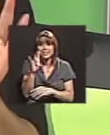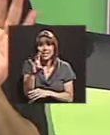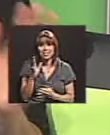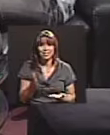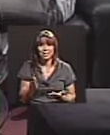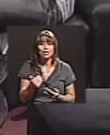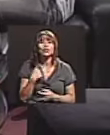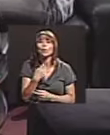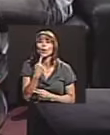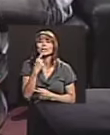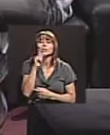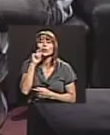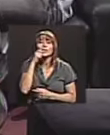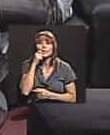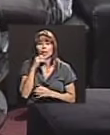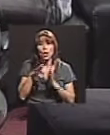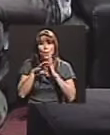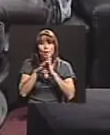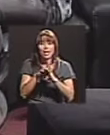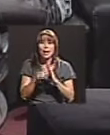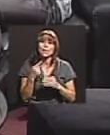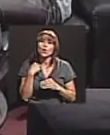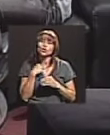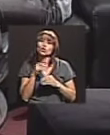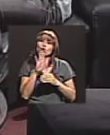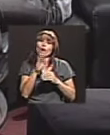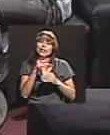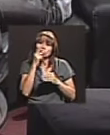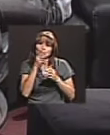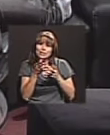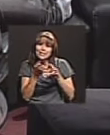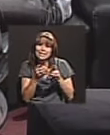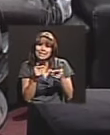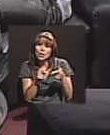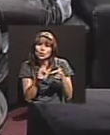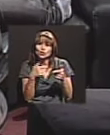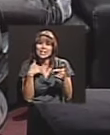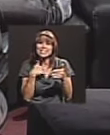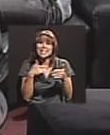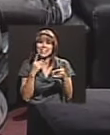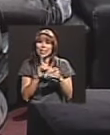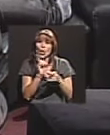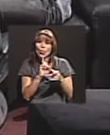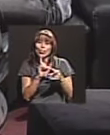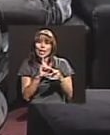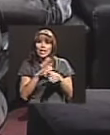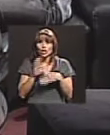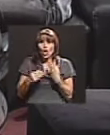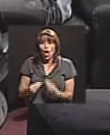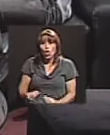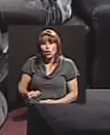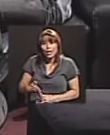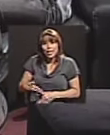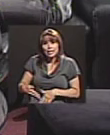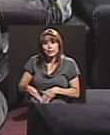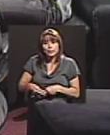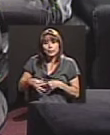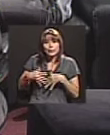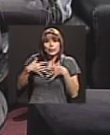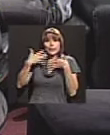sí un hombre si yo lo golpeo Ed en los testículos hasta dónde siente hasta aquí verdad Ah bueno Y si se